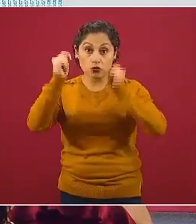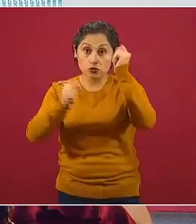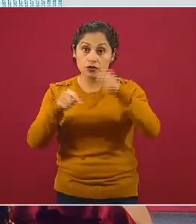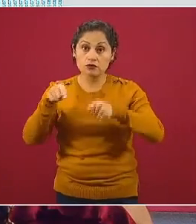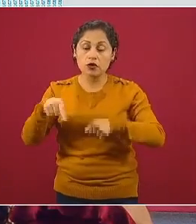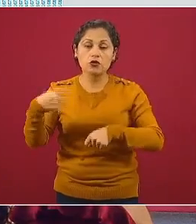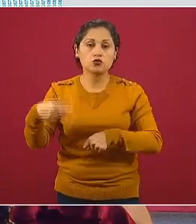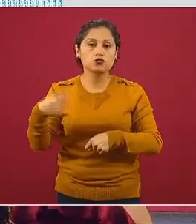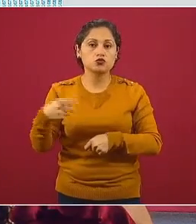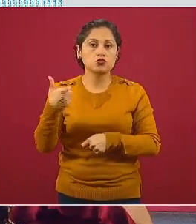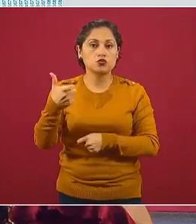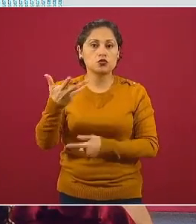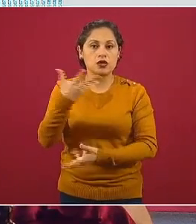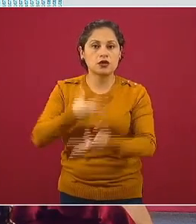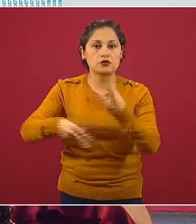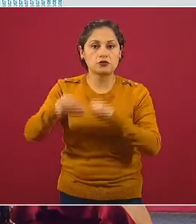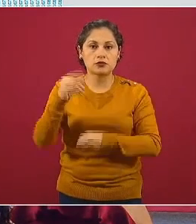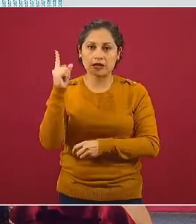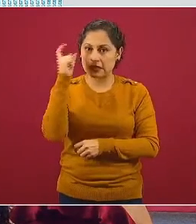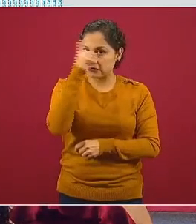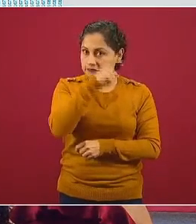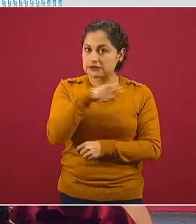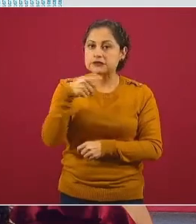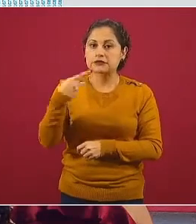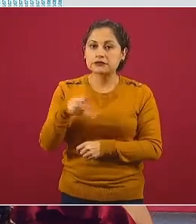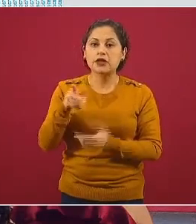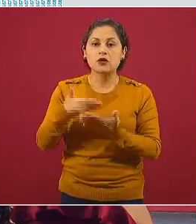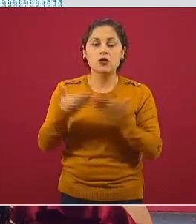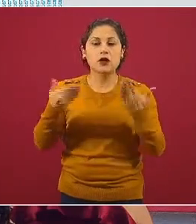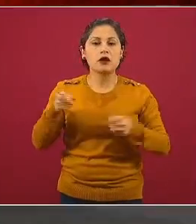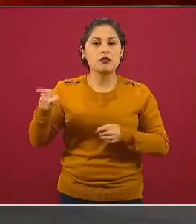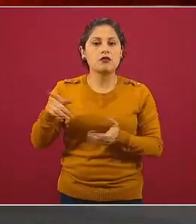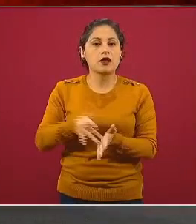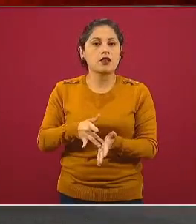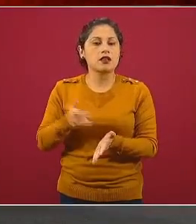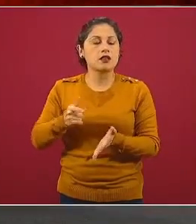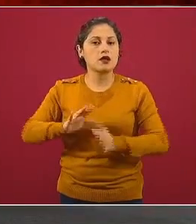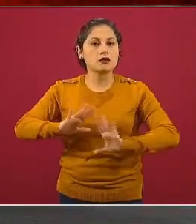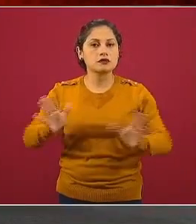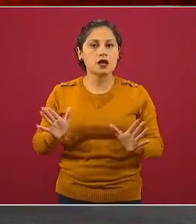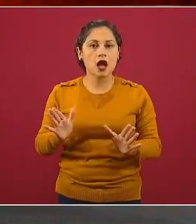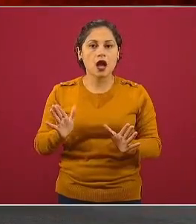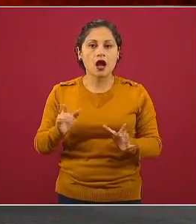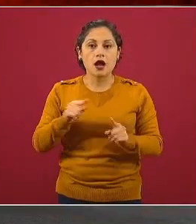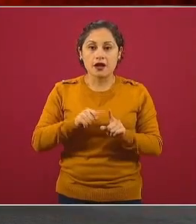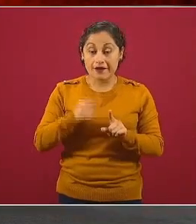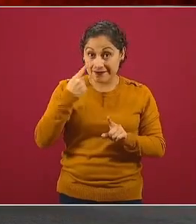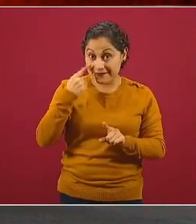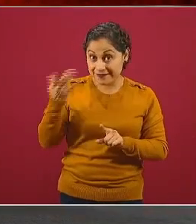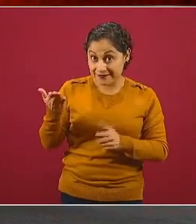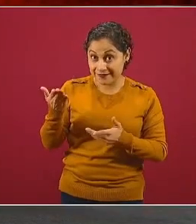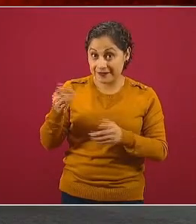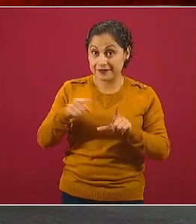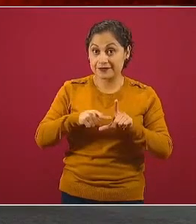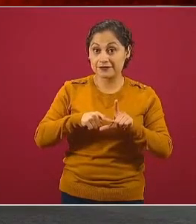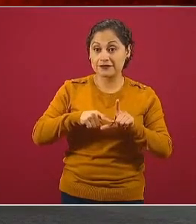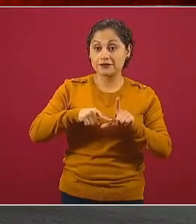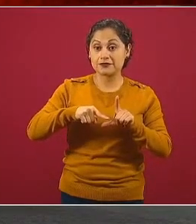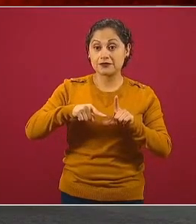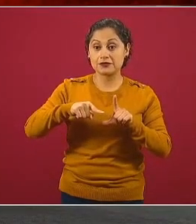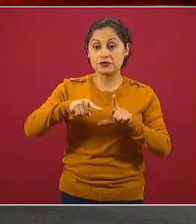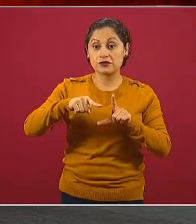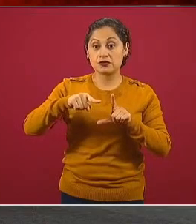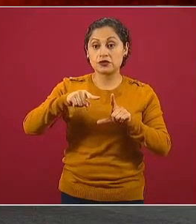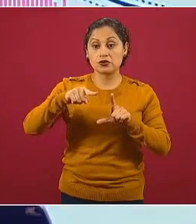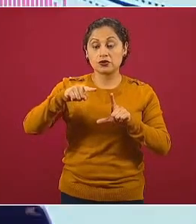economía mexicana lograr el éxito, el orden. Vean ustedes cómo la curva siguió prácticamente la proyección o la